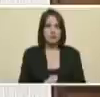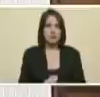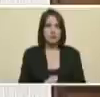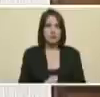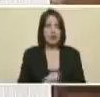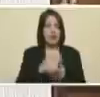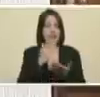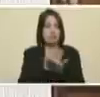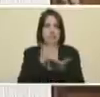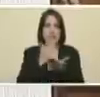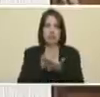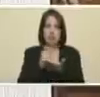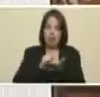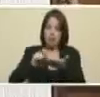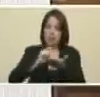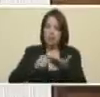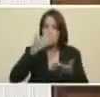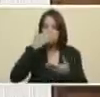Siempre me escribía